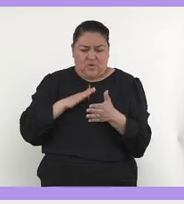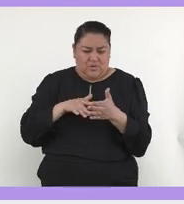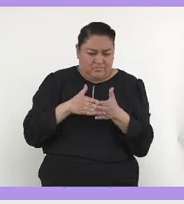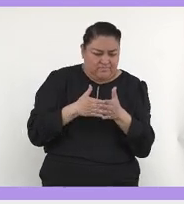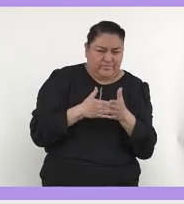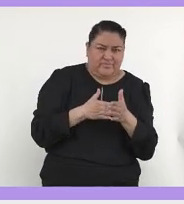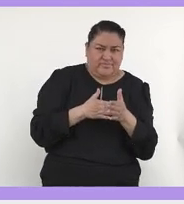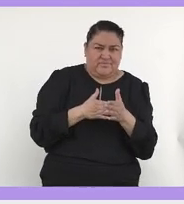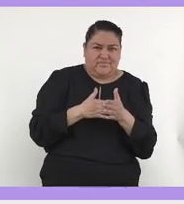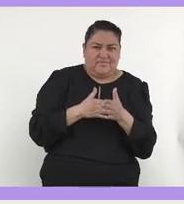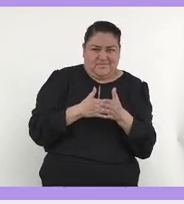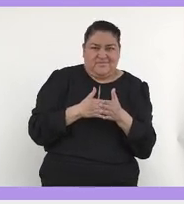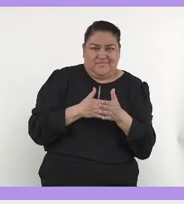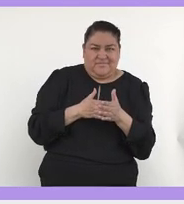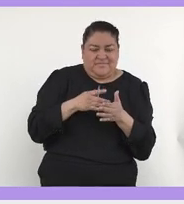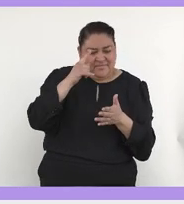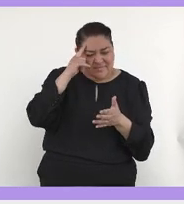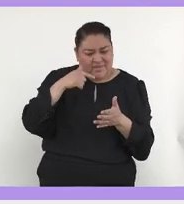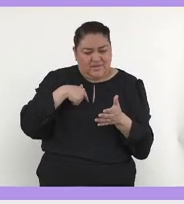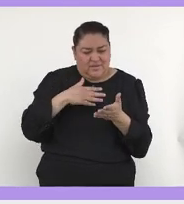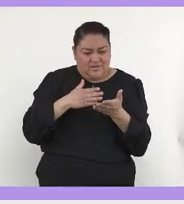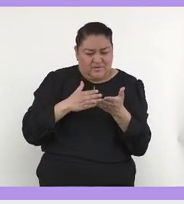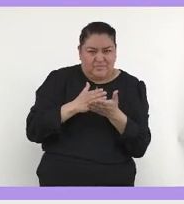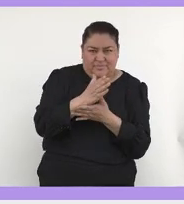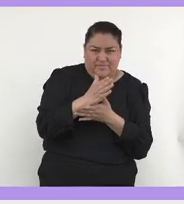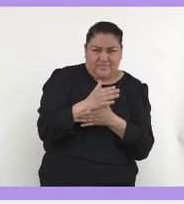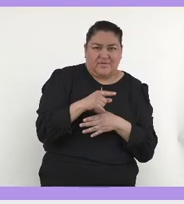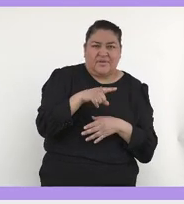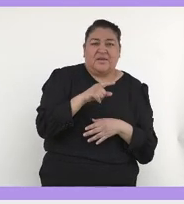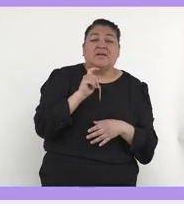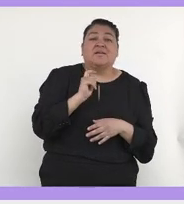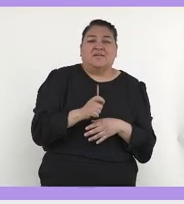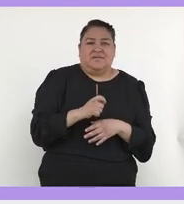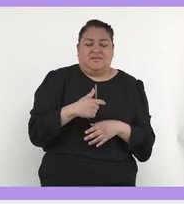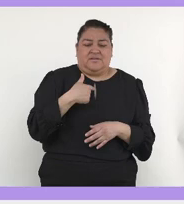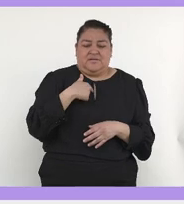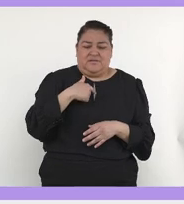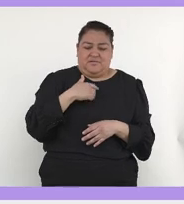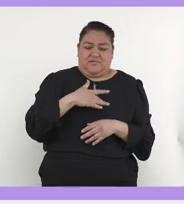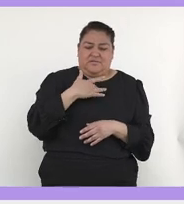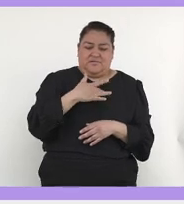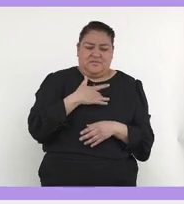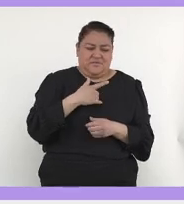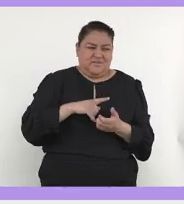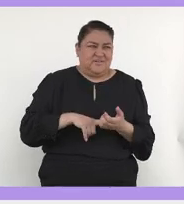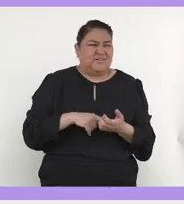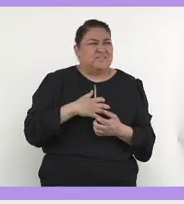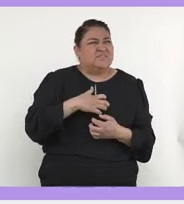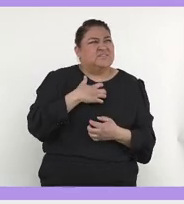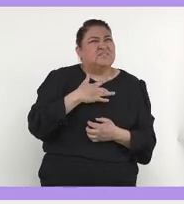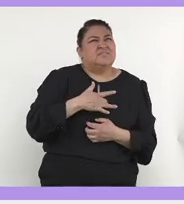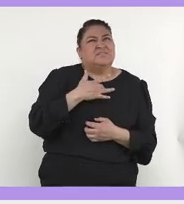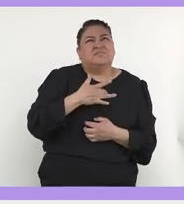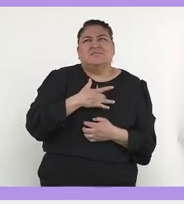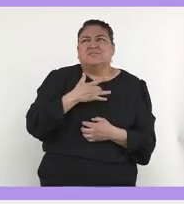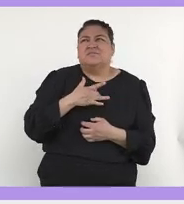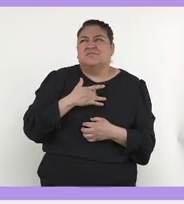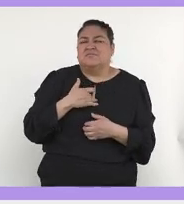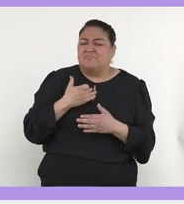al al intentar superarlas yo me quedaba como este coraje coraje en un buen sentido no como de